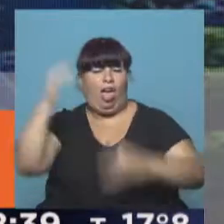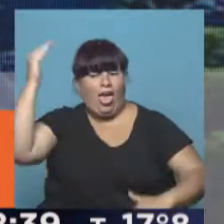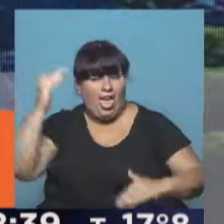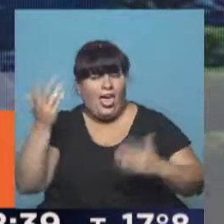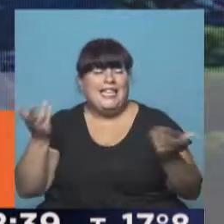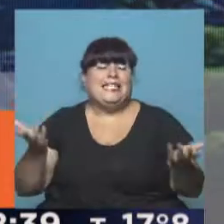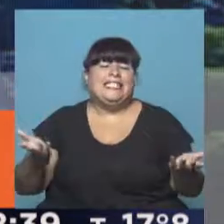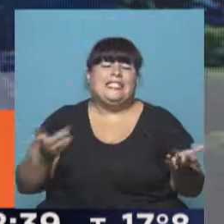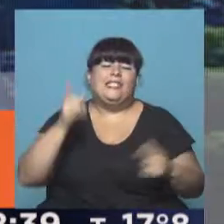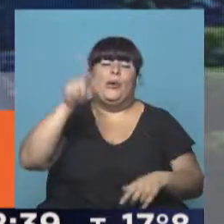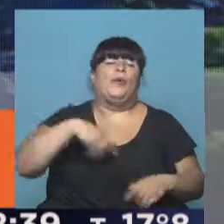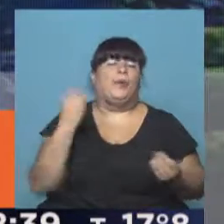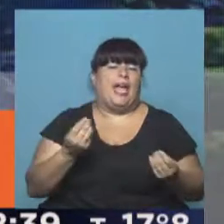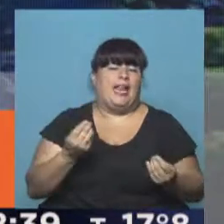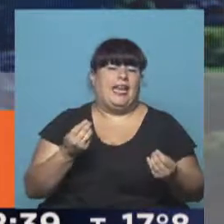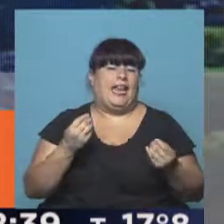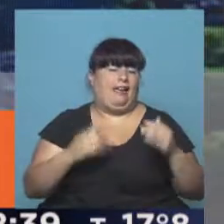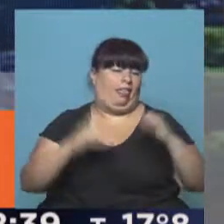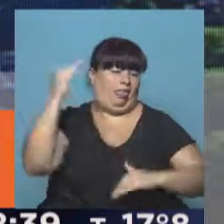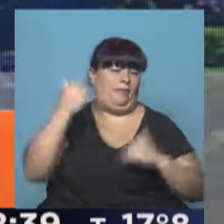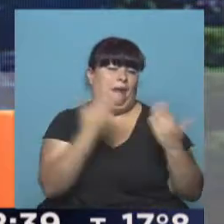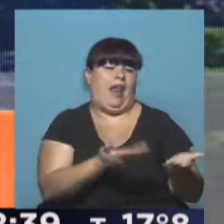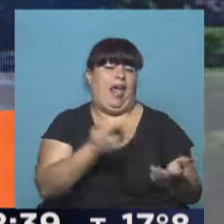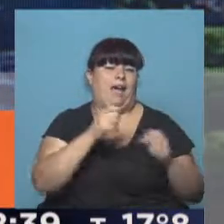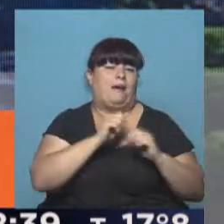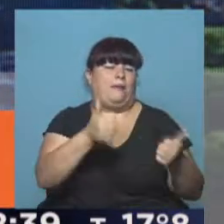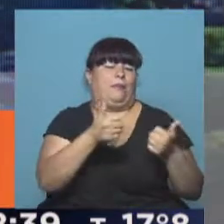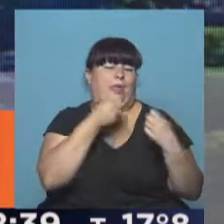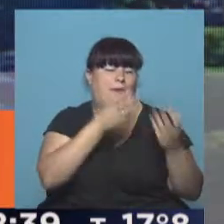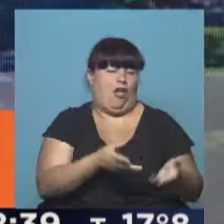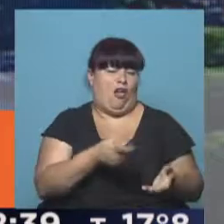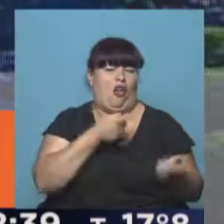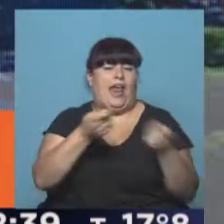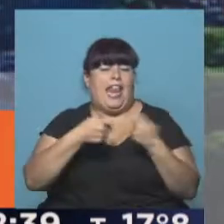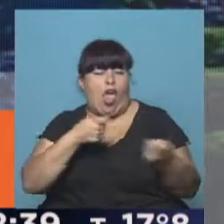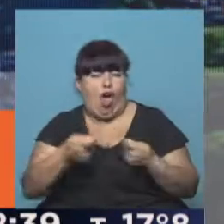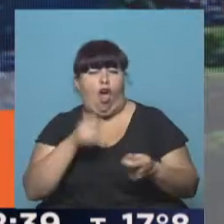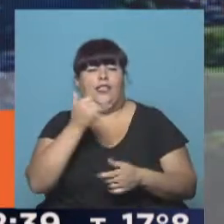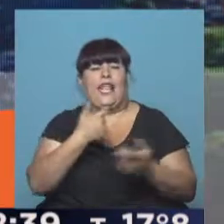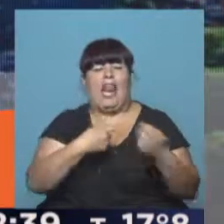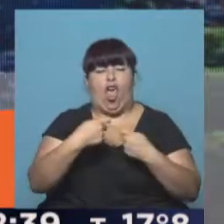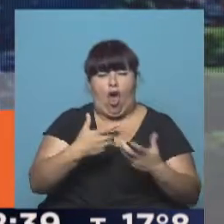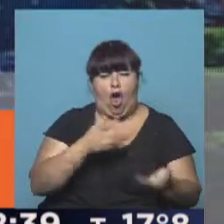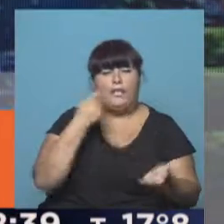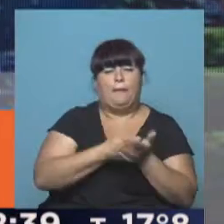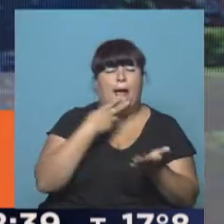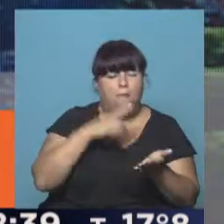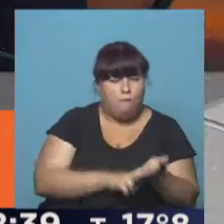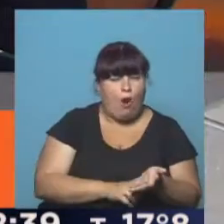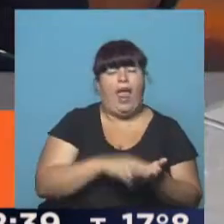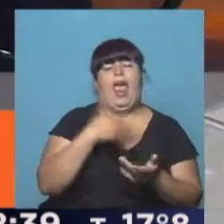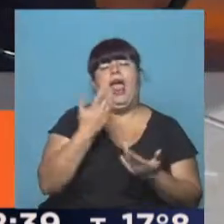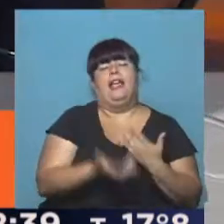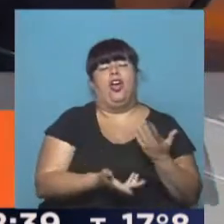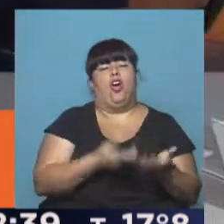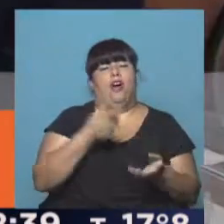lo que genera se es una desventaja a favor del que está haciendo las cosas bien comerciante que tiene su local que paga sus impuestos que